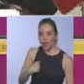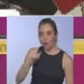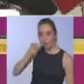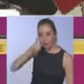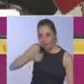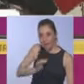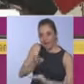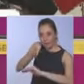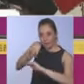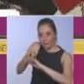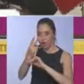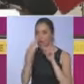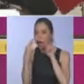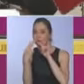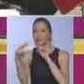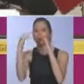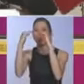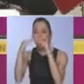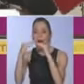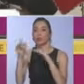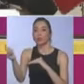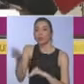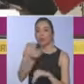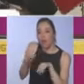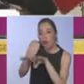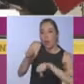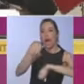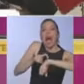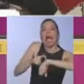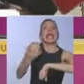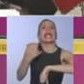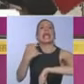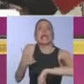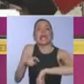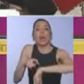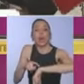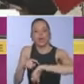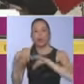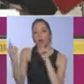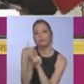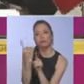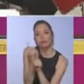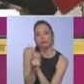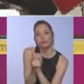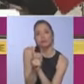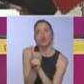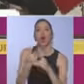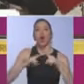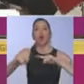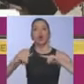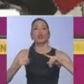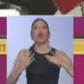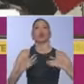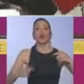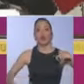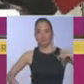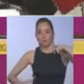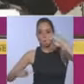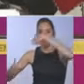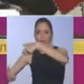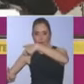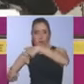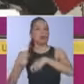fuera mañana a verlo a su casa a una hora que concordemos para conversar sobre la coordinación de lo que va a ser el